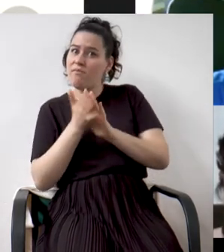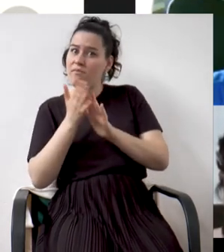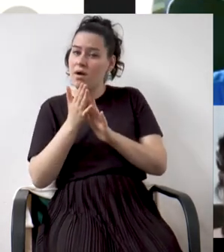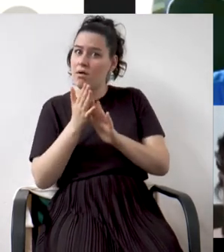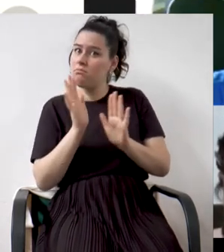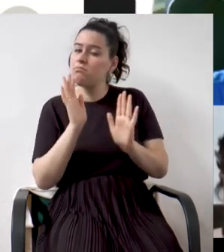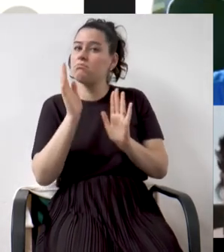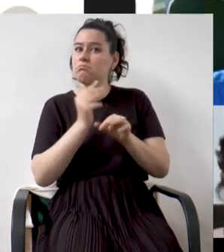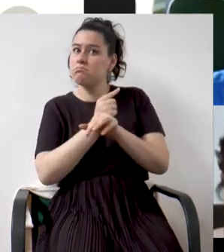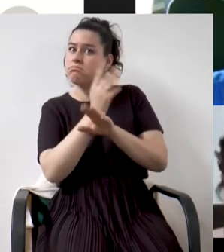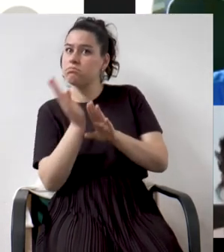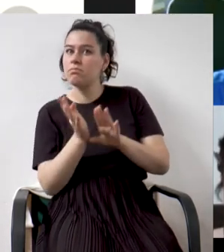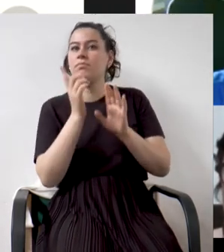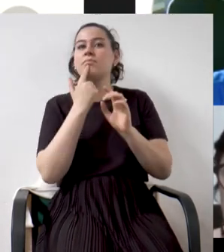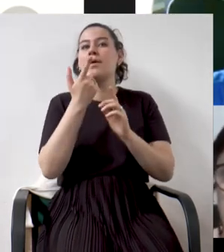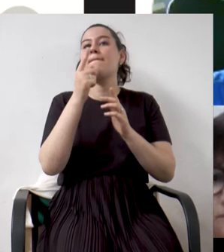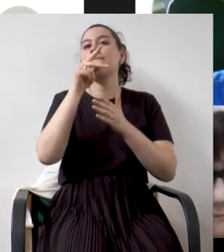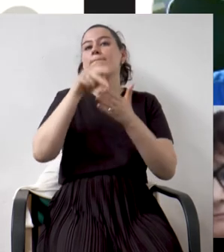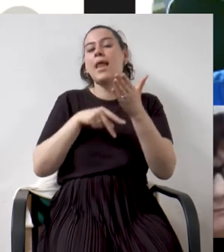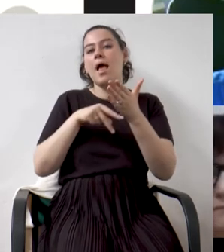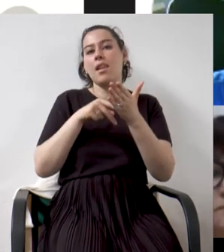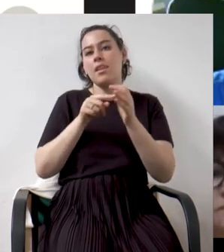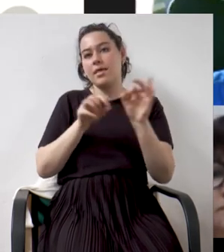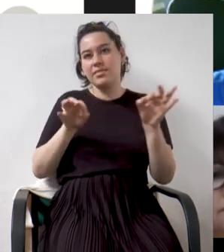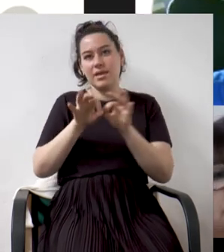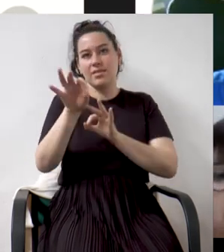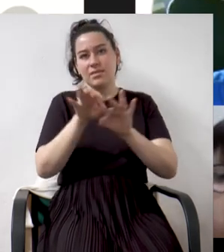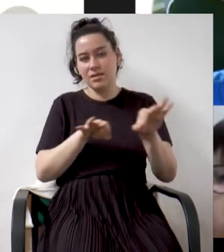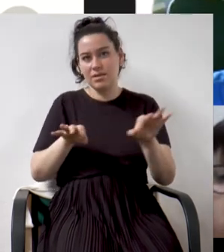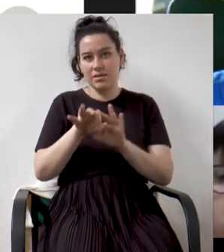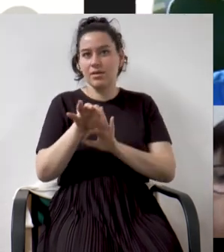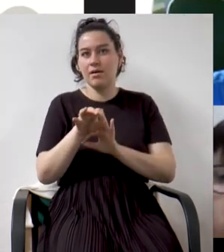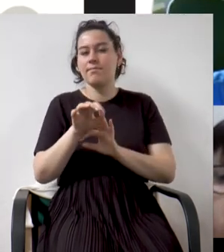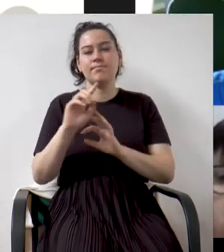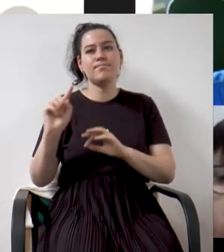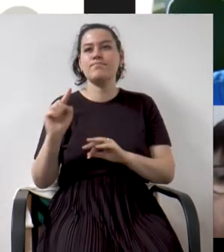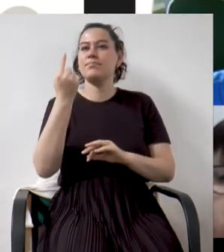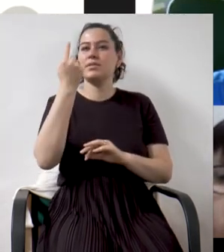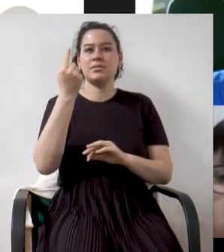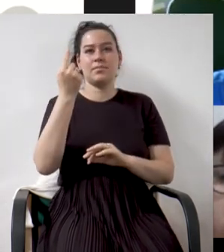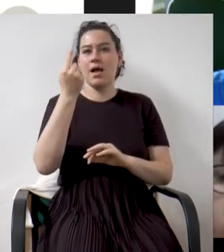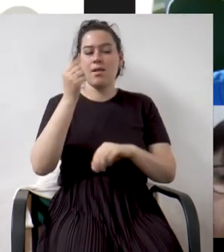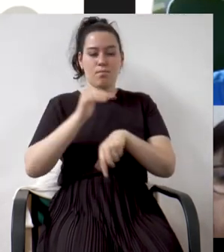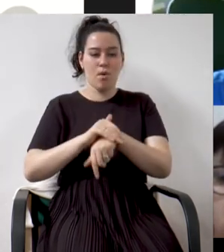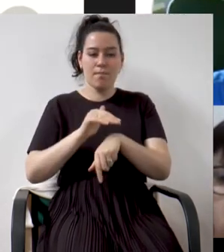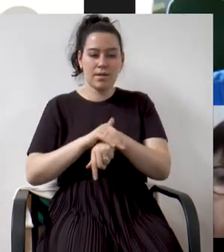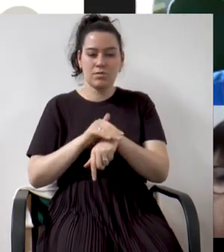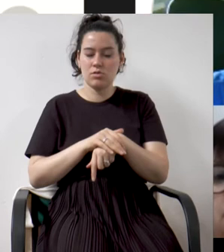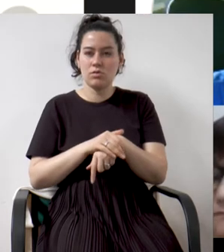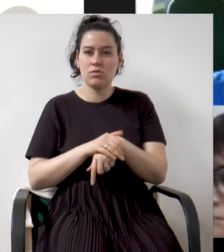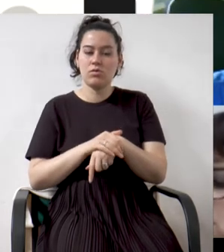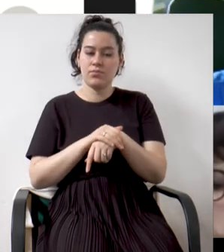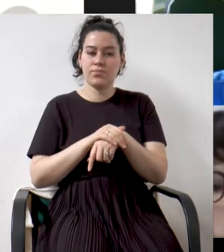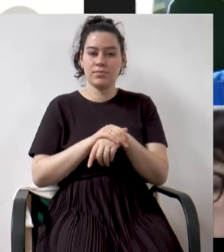es que los planes estratégicos tienen un producto concreto, que es un documento que lo podemos